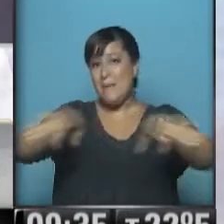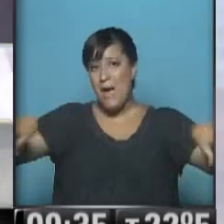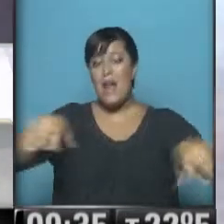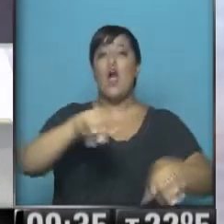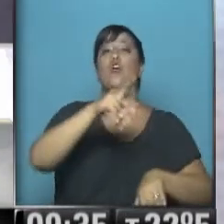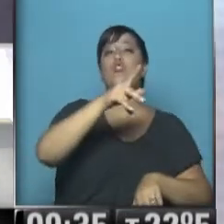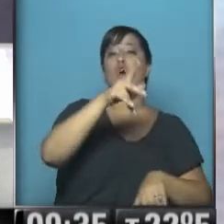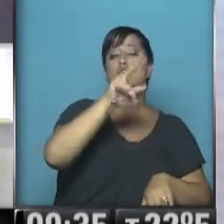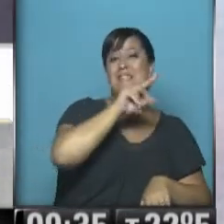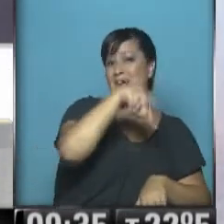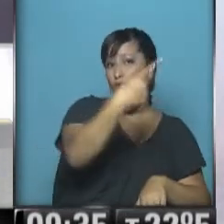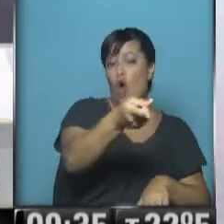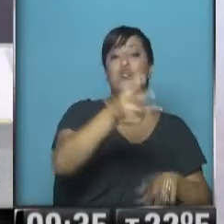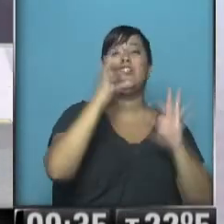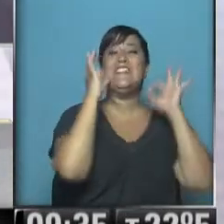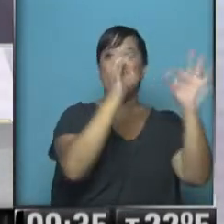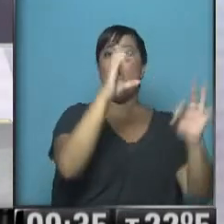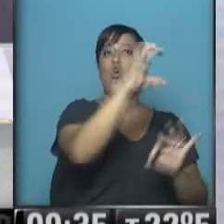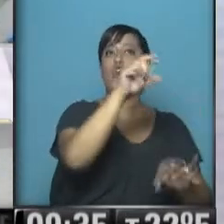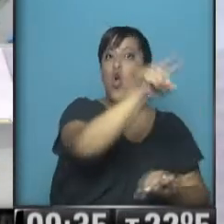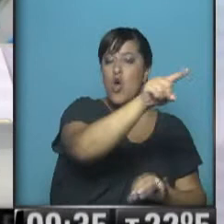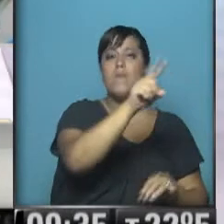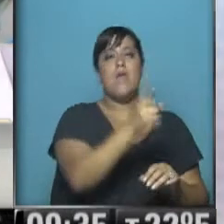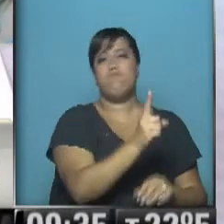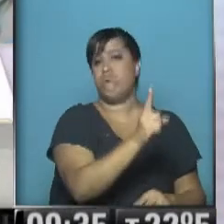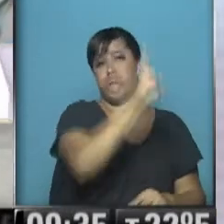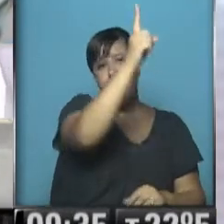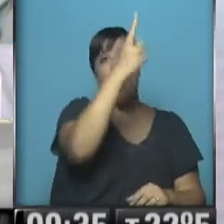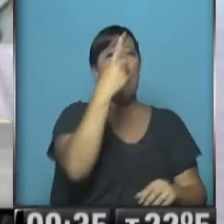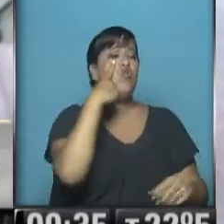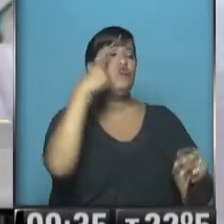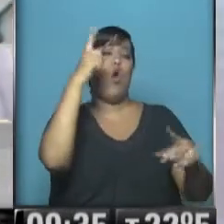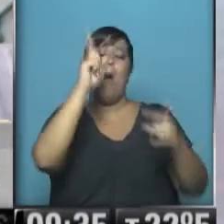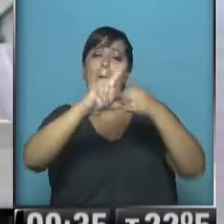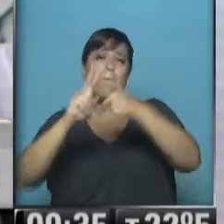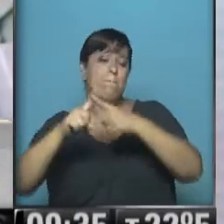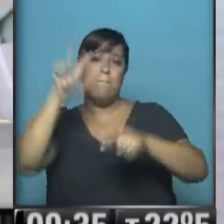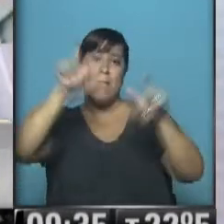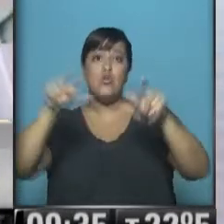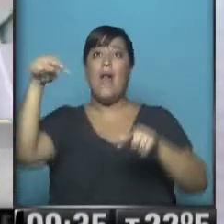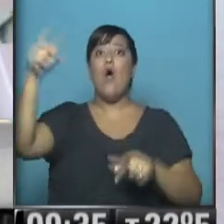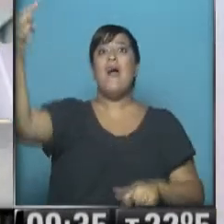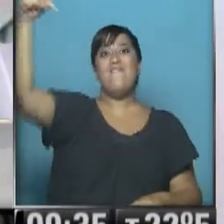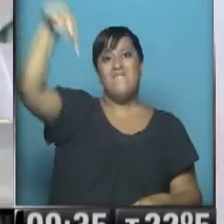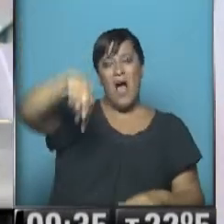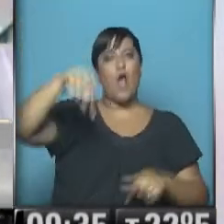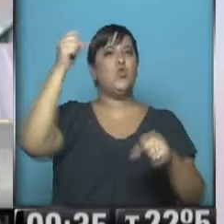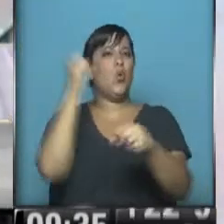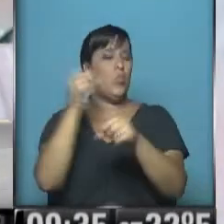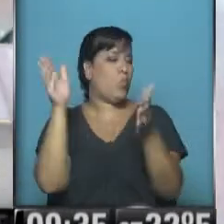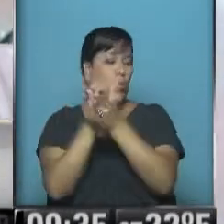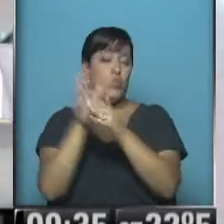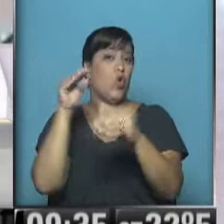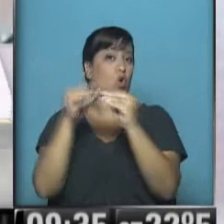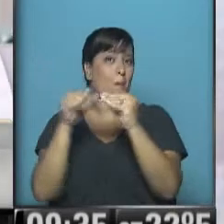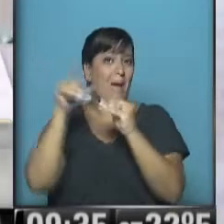Paula se llegó hasta Colombia, ahí hizo un grupo de amigos, conoció gente, ahora estaba bajando con un compañero, estaban viajando porque